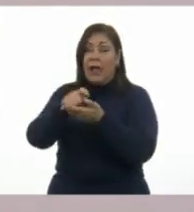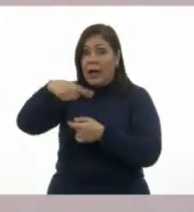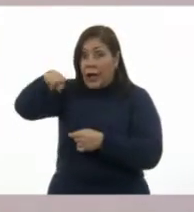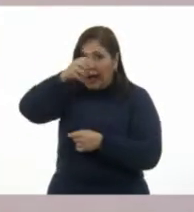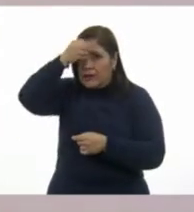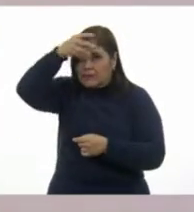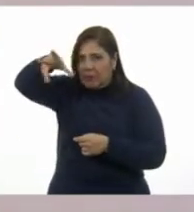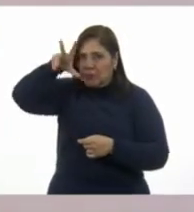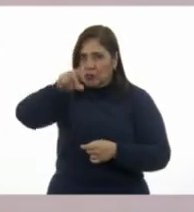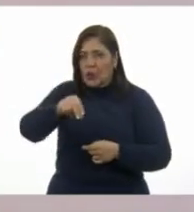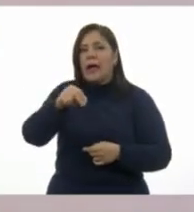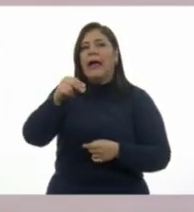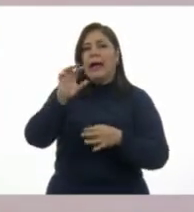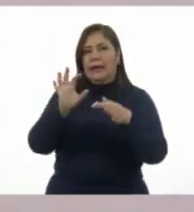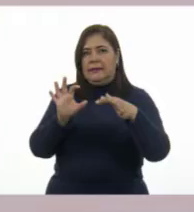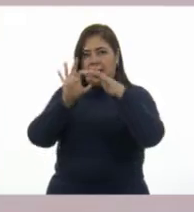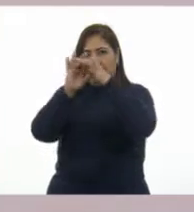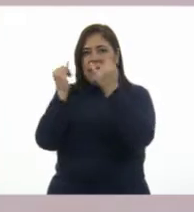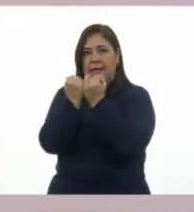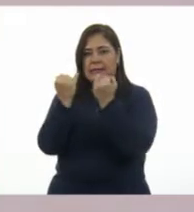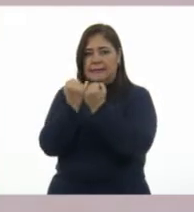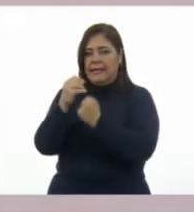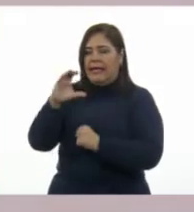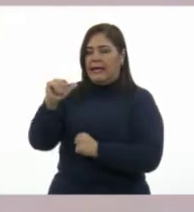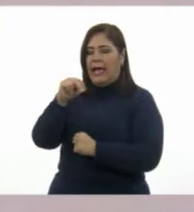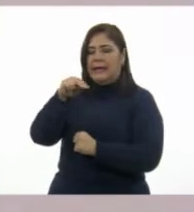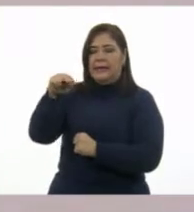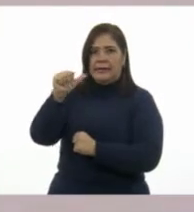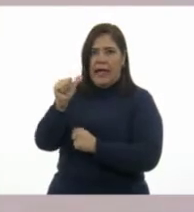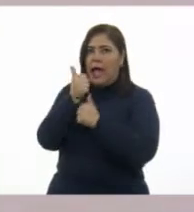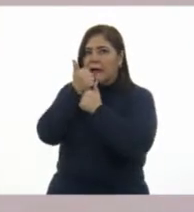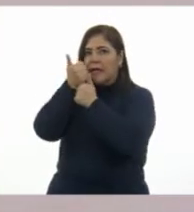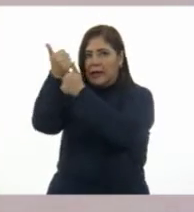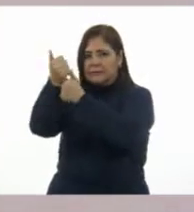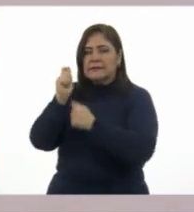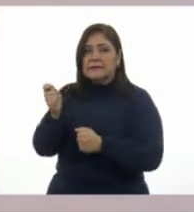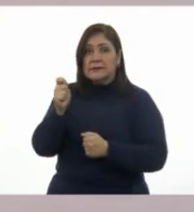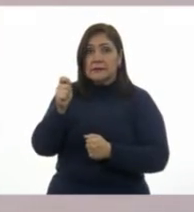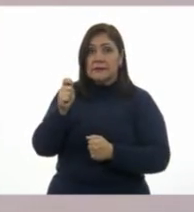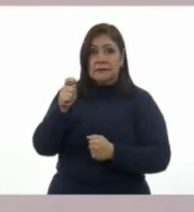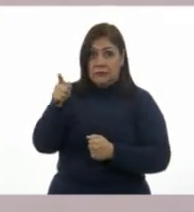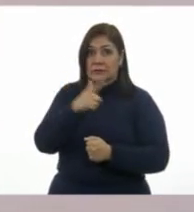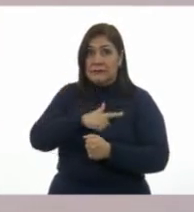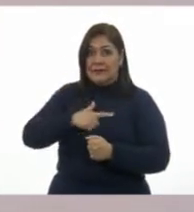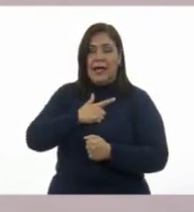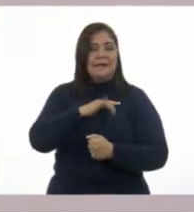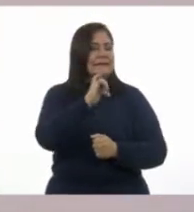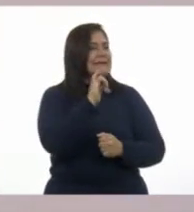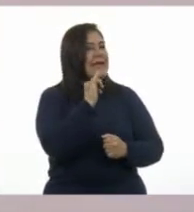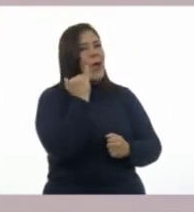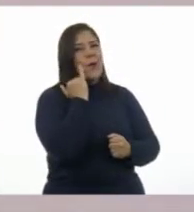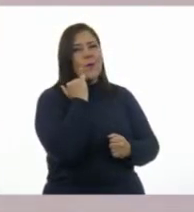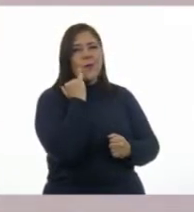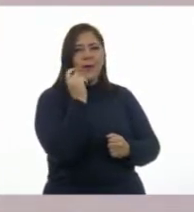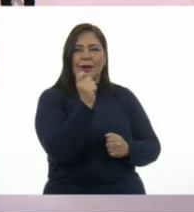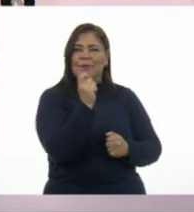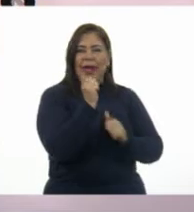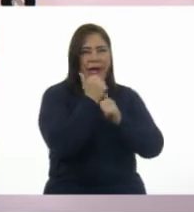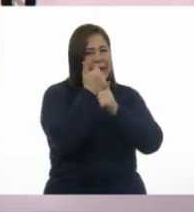olvide. Caña. ¿Te gusta la caña, Pepe? Sí, el jugo de caña es muy rico. Sabe, sí, muy